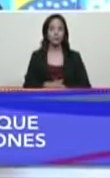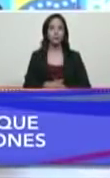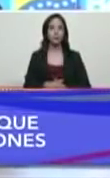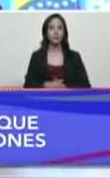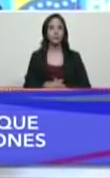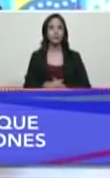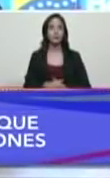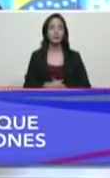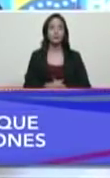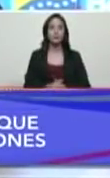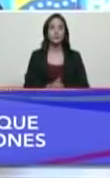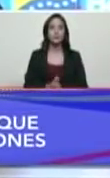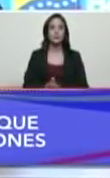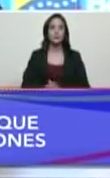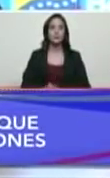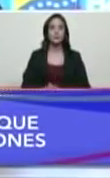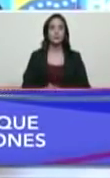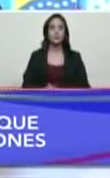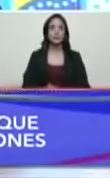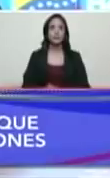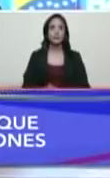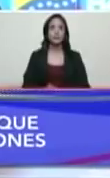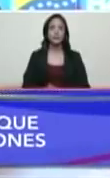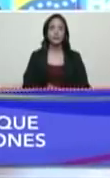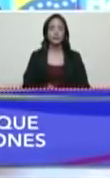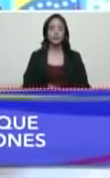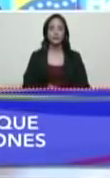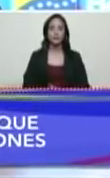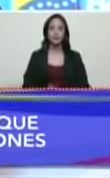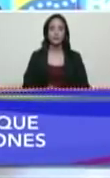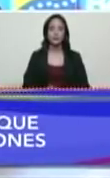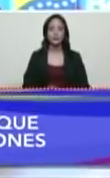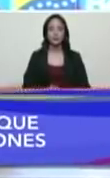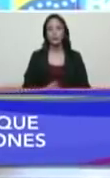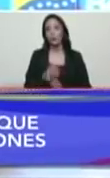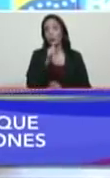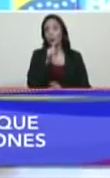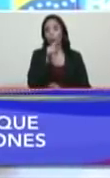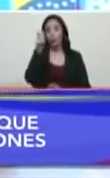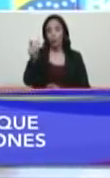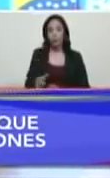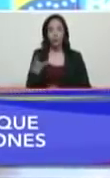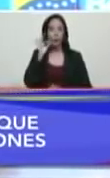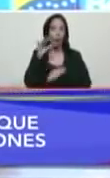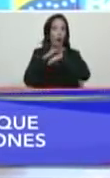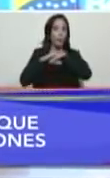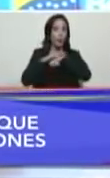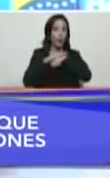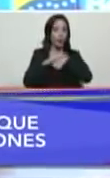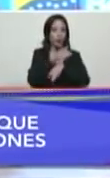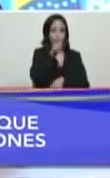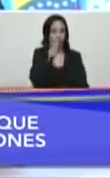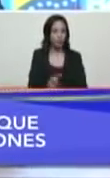Igualmente me dicen, nos informaba la ministra de Turismo, que